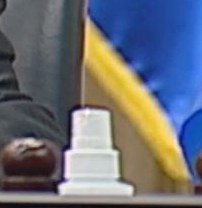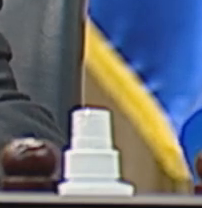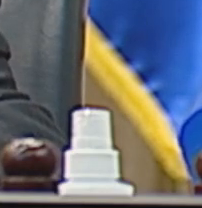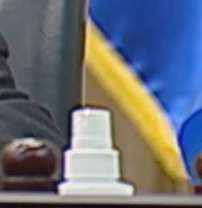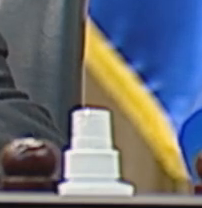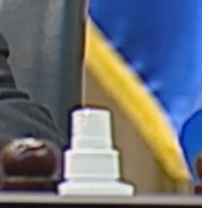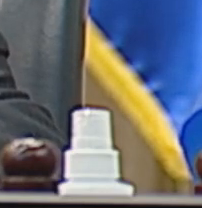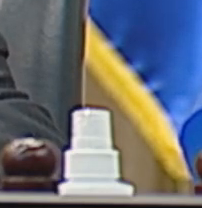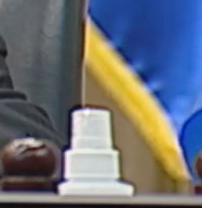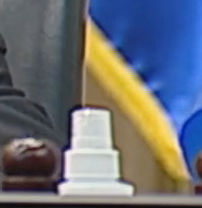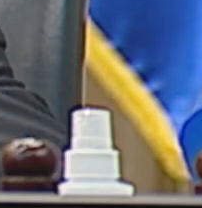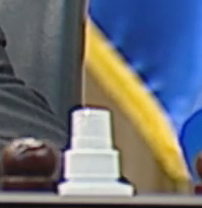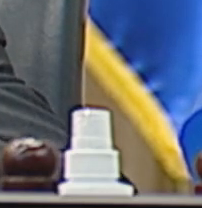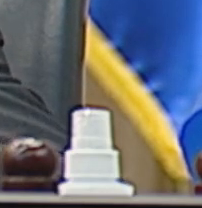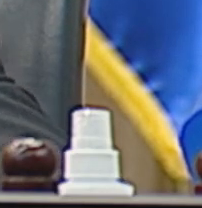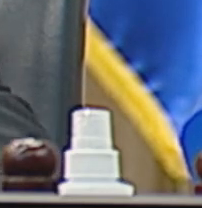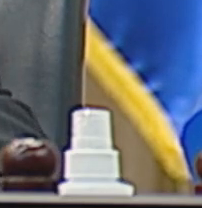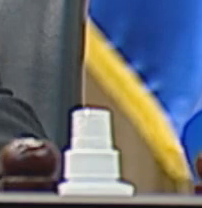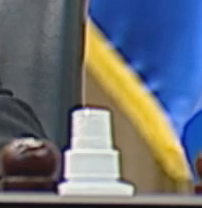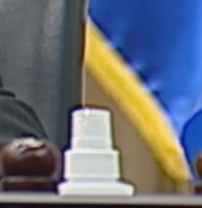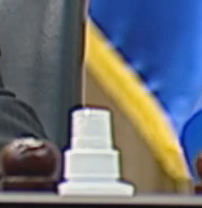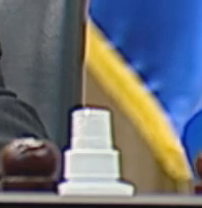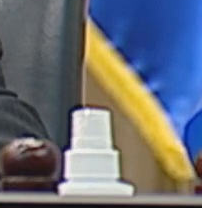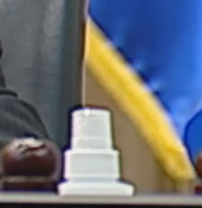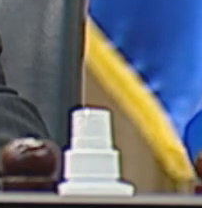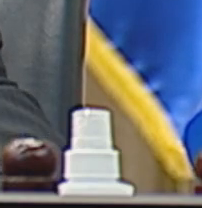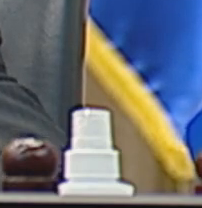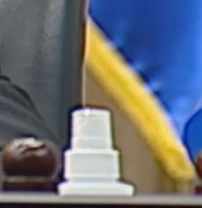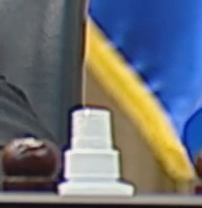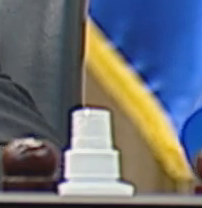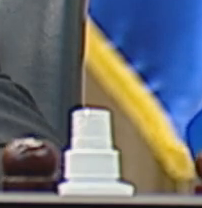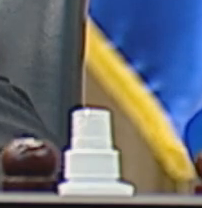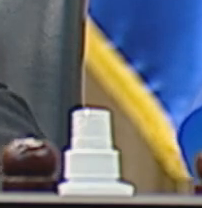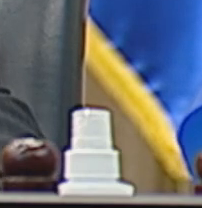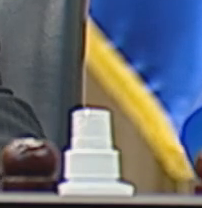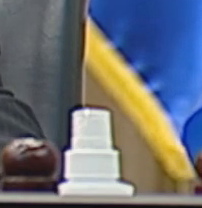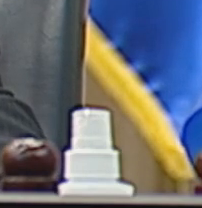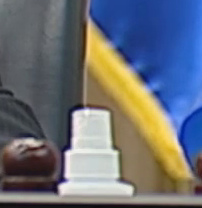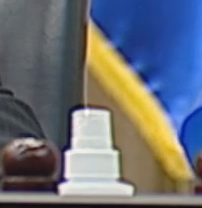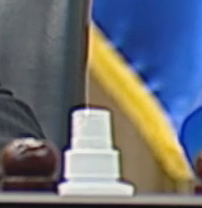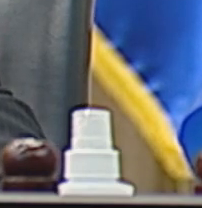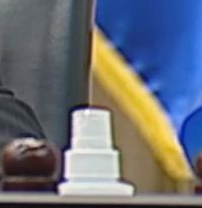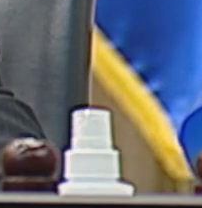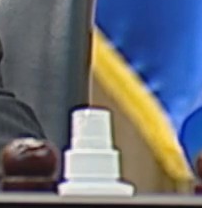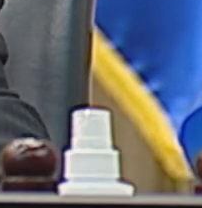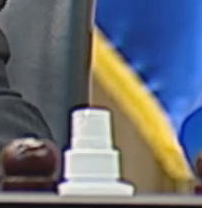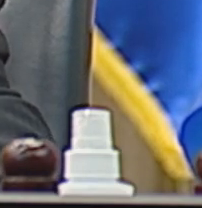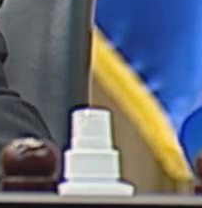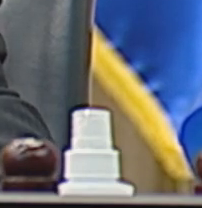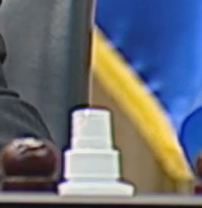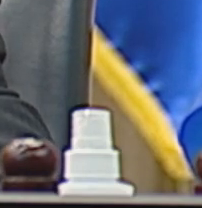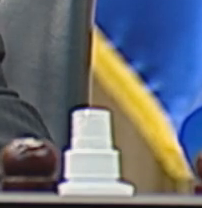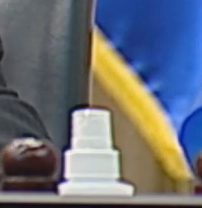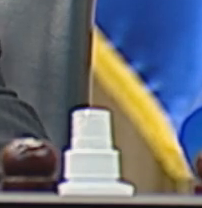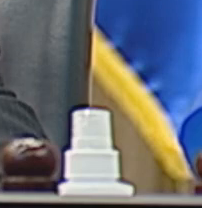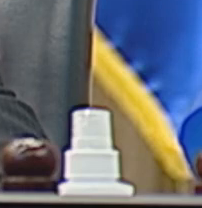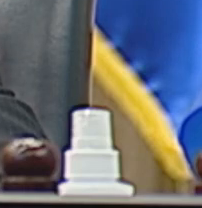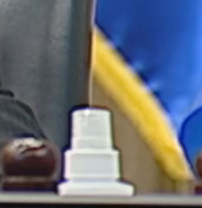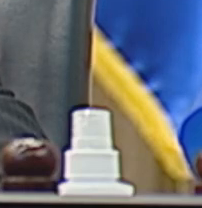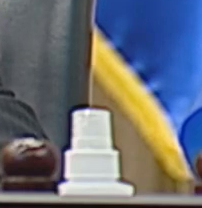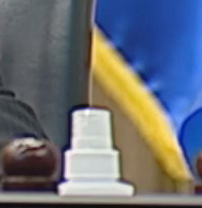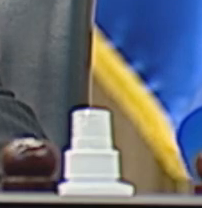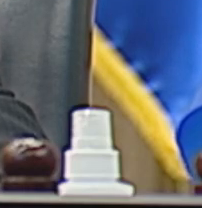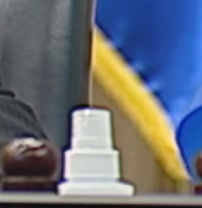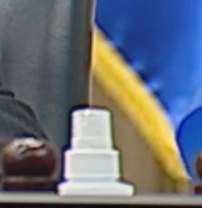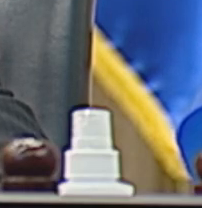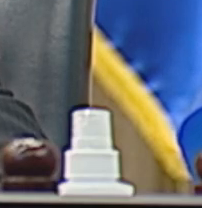uña y resulta que estamos escuchando respuestas sobre el color del pelo. Yo quisiera, señor presidente, con el respeto